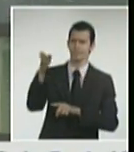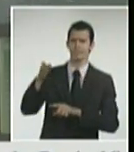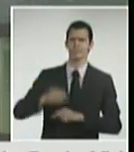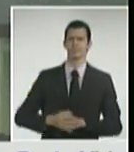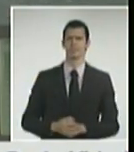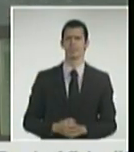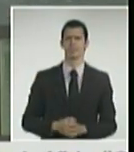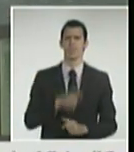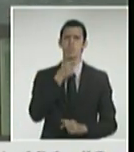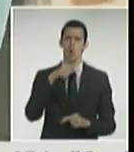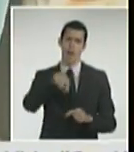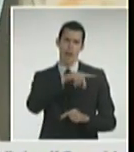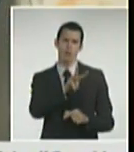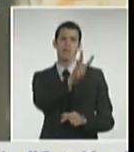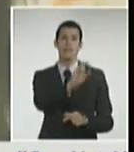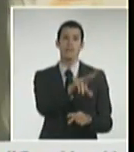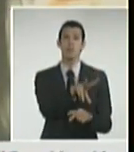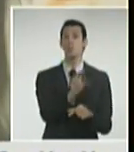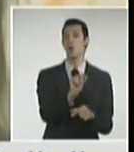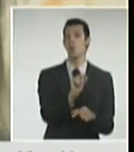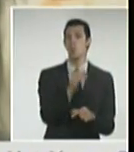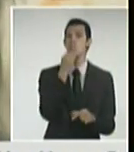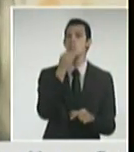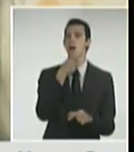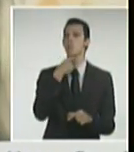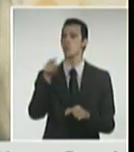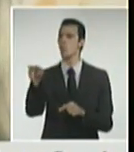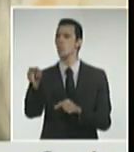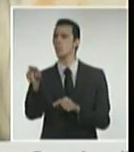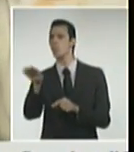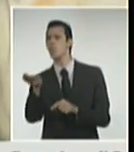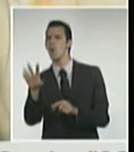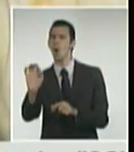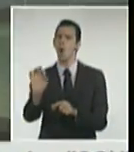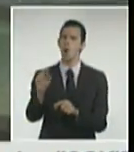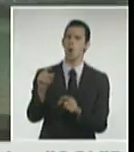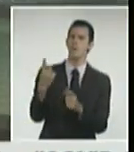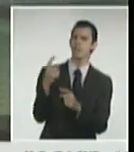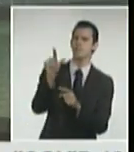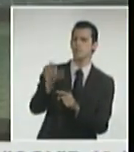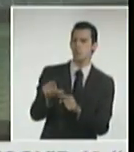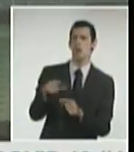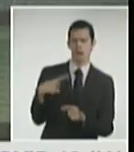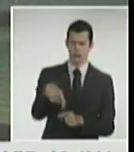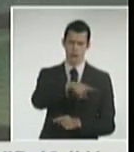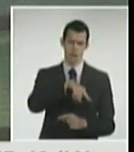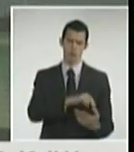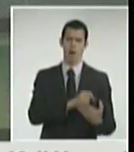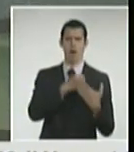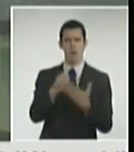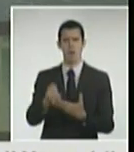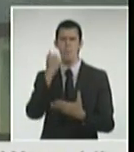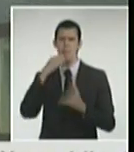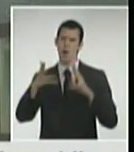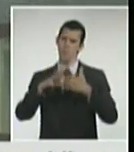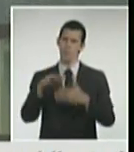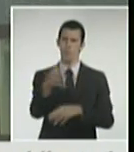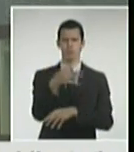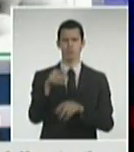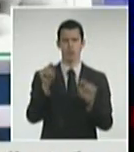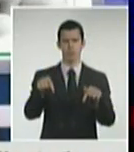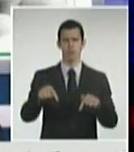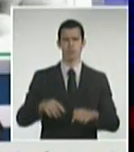aquellos donde la situación epidemiológica es más compleja. En Granma, Katiuska León, Sistema Informativo de la Televisión